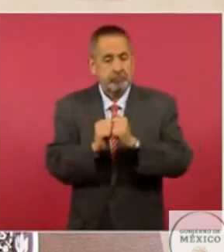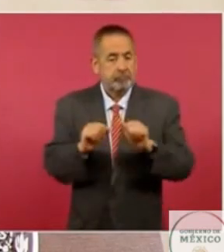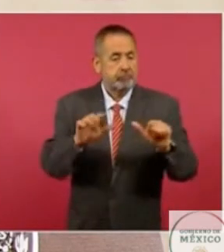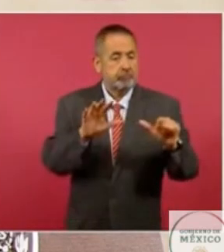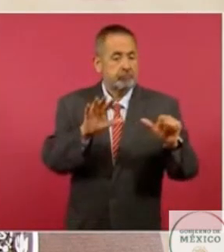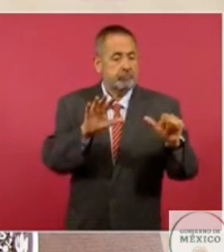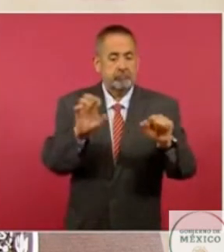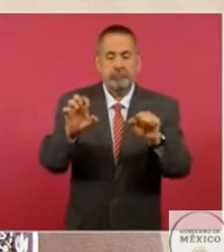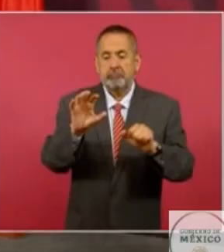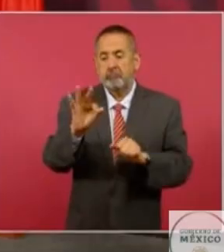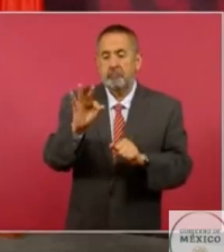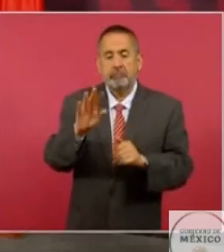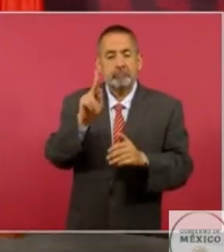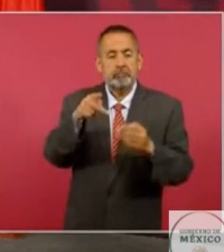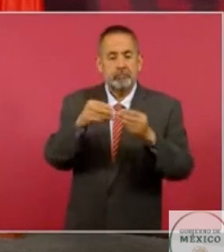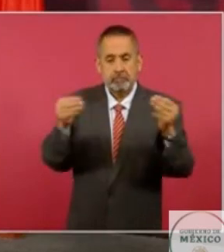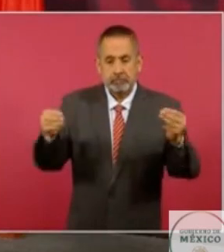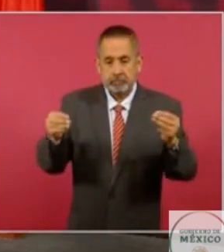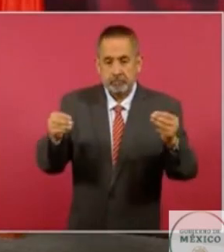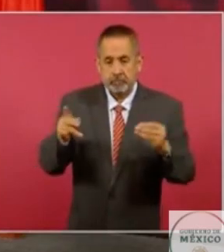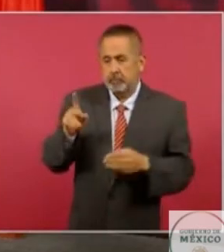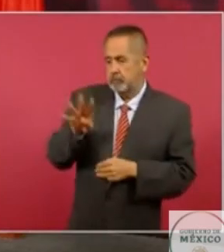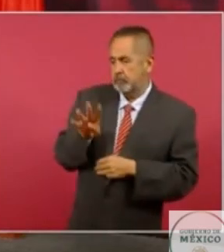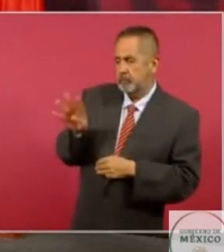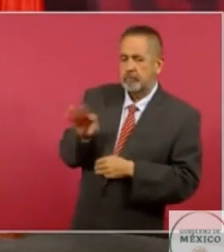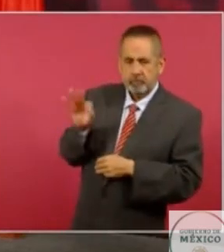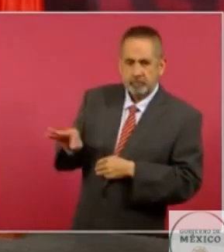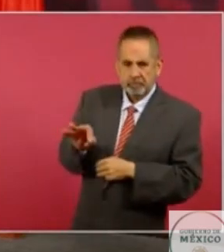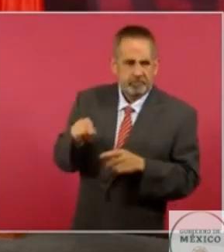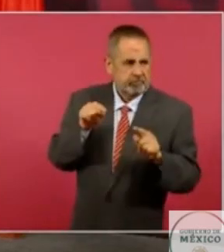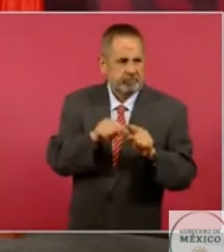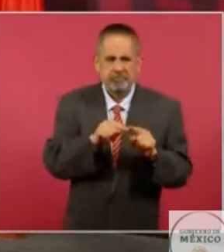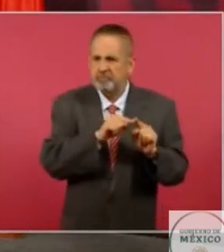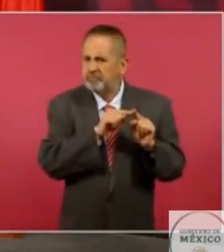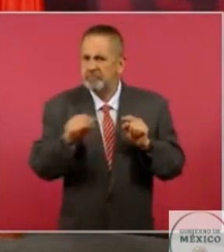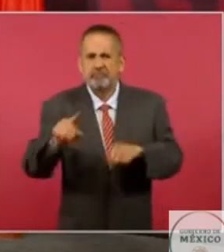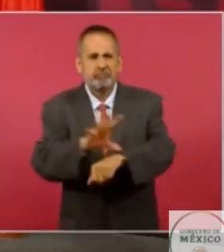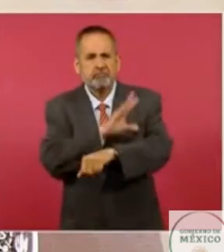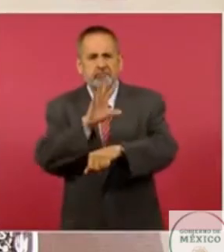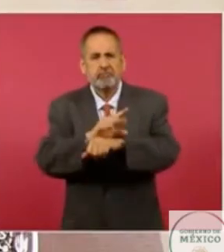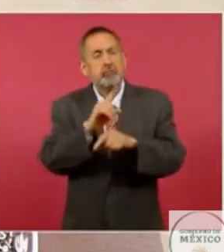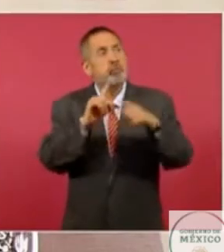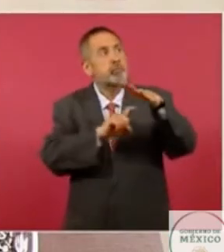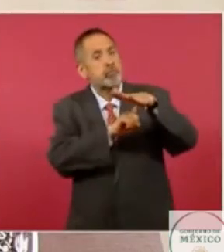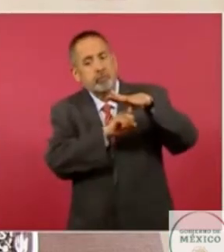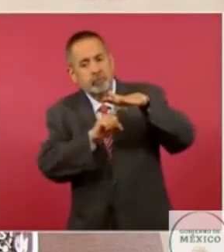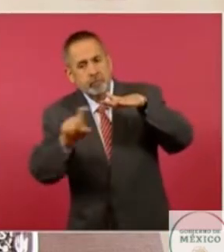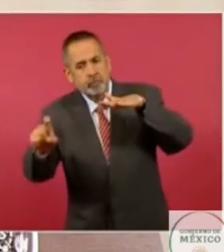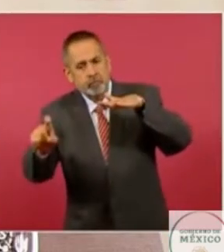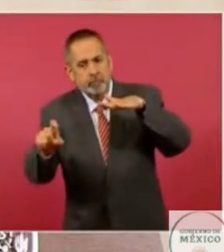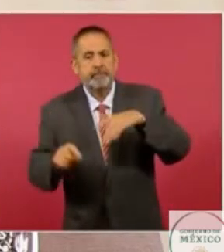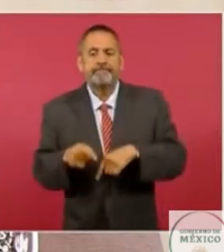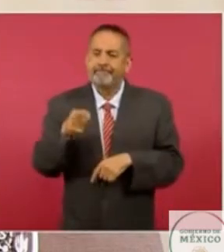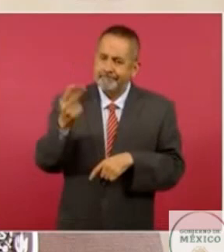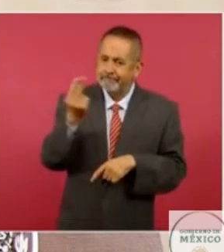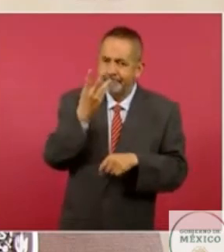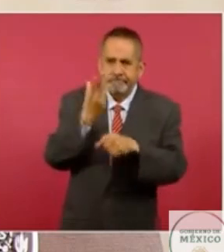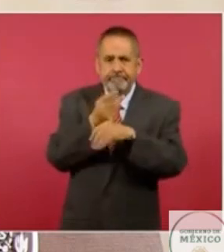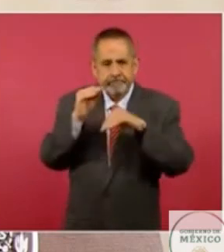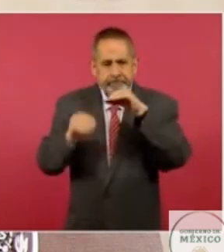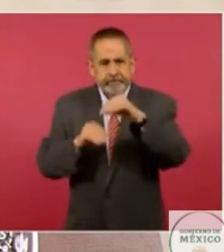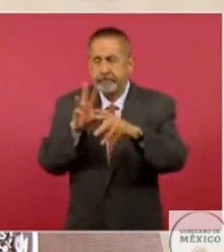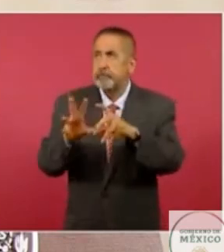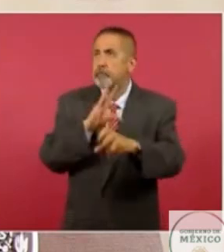el 44% del total. El Tren Maya requiere la construcción de un sistema eléctrico